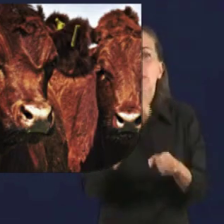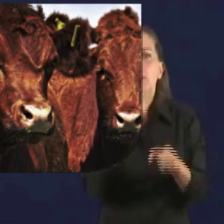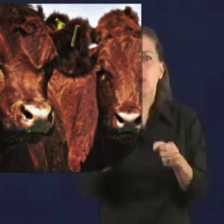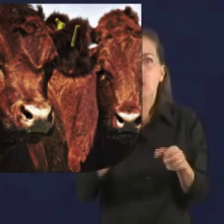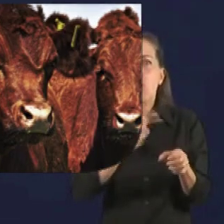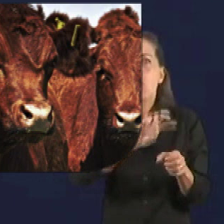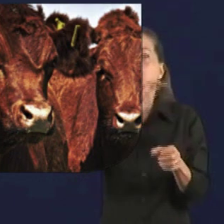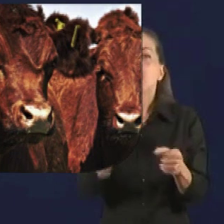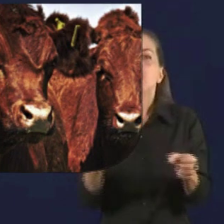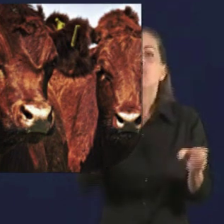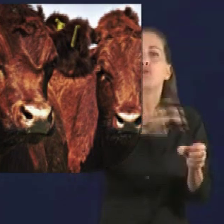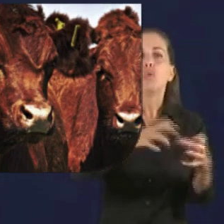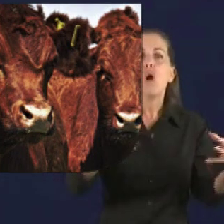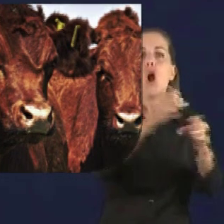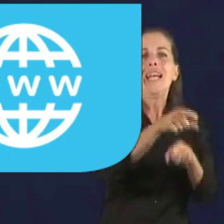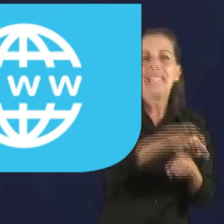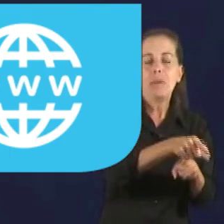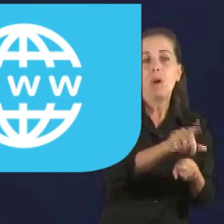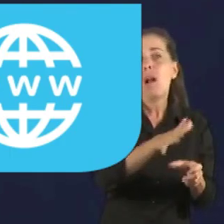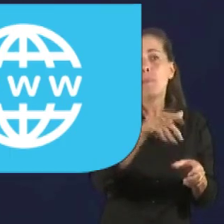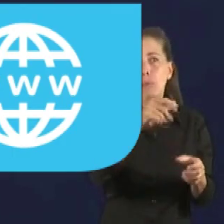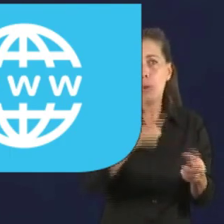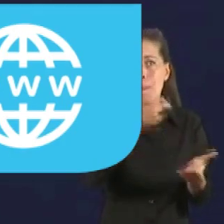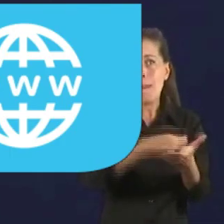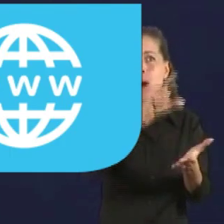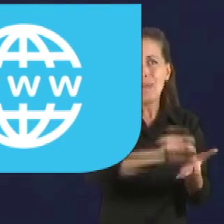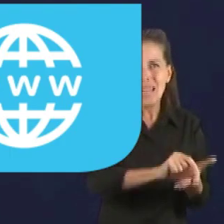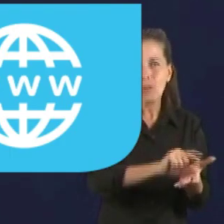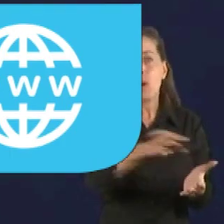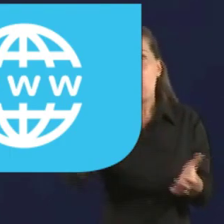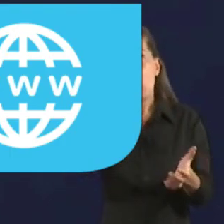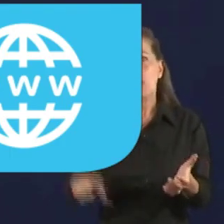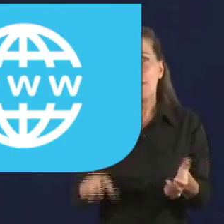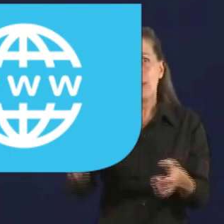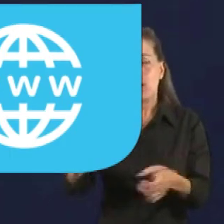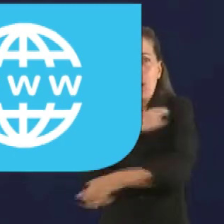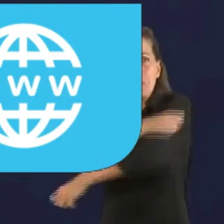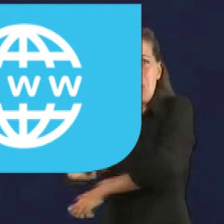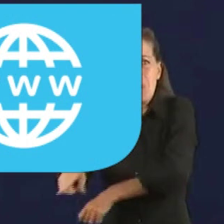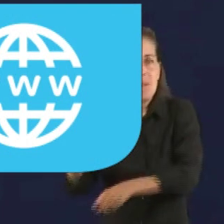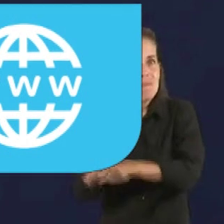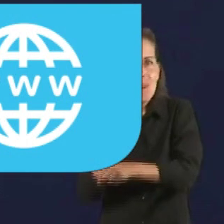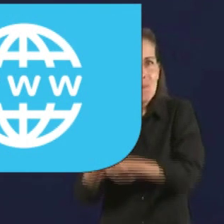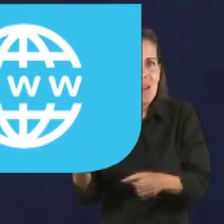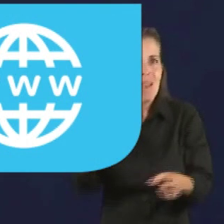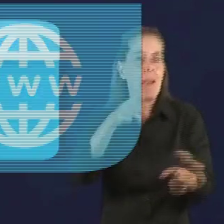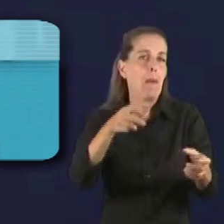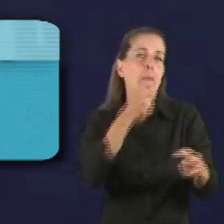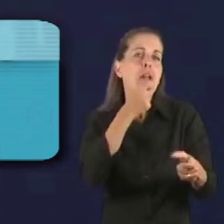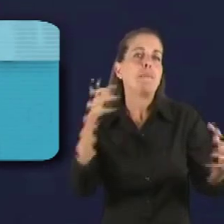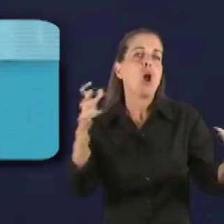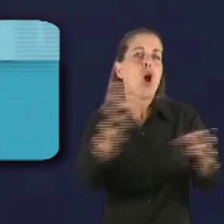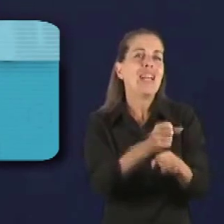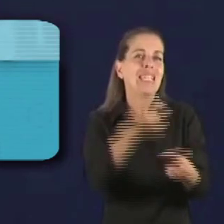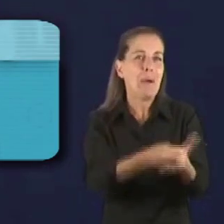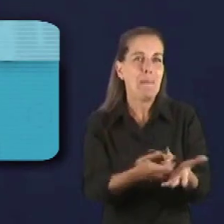colectivo me lo va a estar subsidiando a alguien que tal vez nunca tenga la posibilidad de viajar en colectivo porque no tiene la capacidad económica de hacerlo. Ese es uno de los